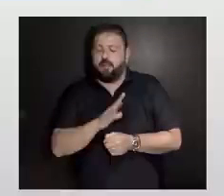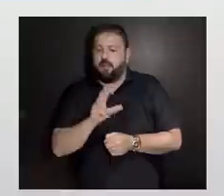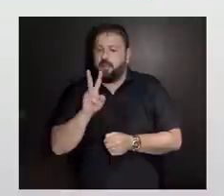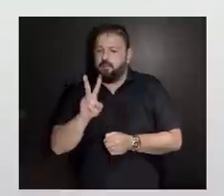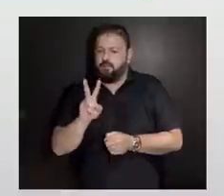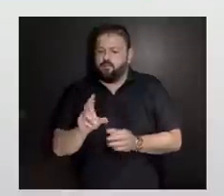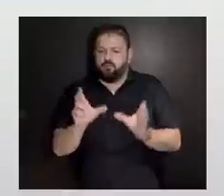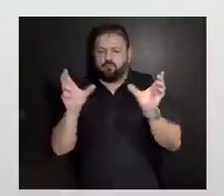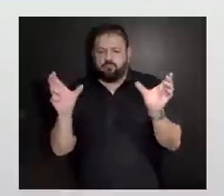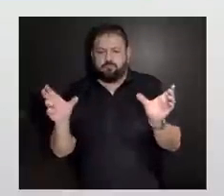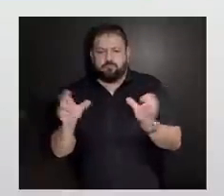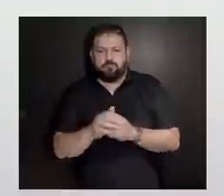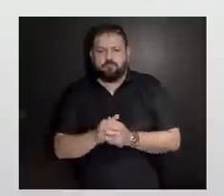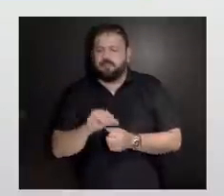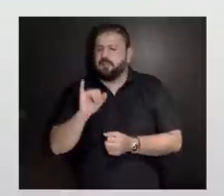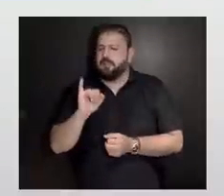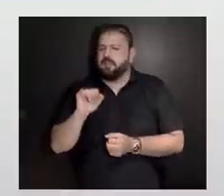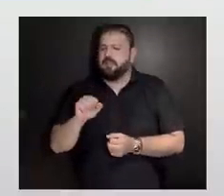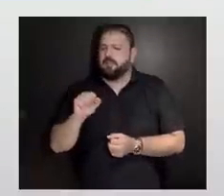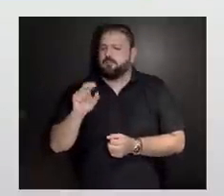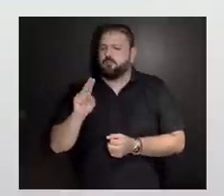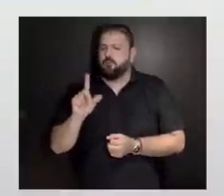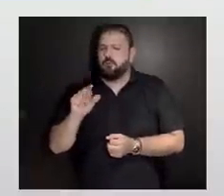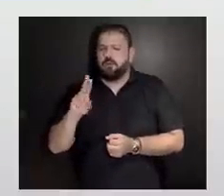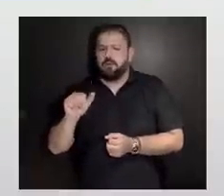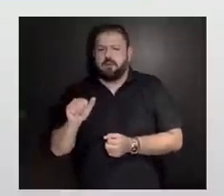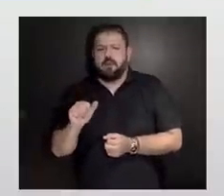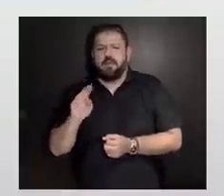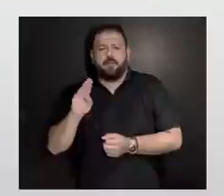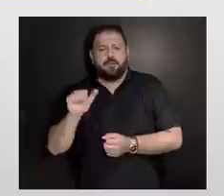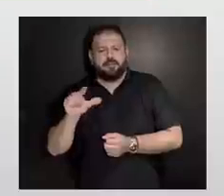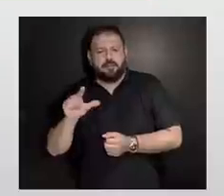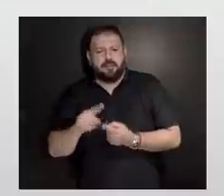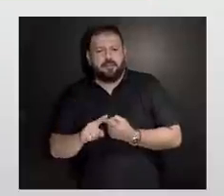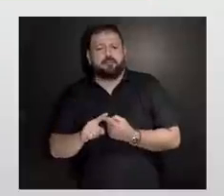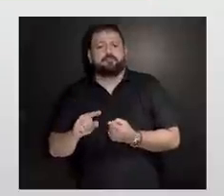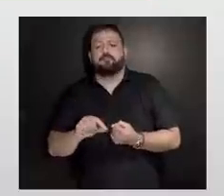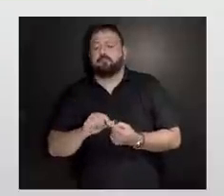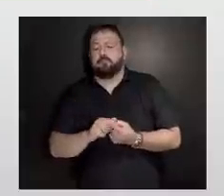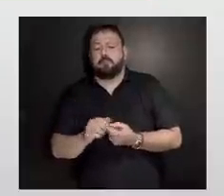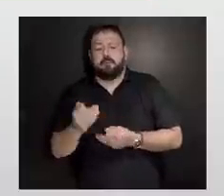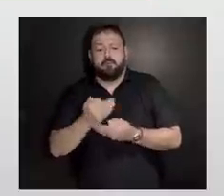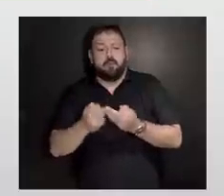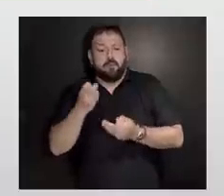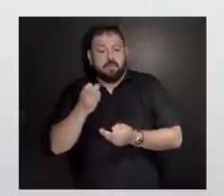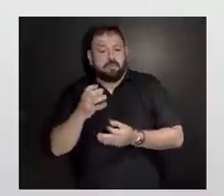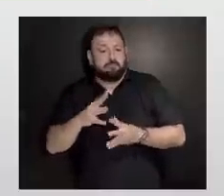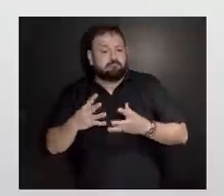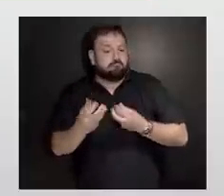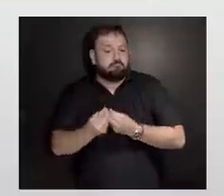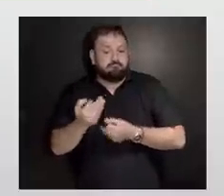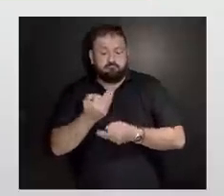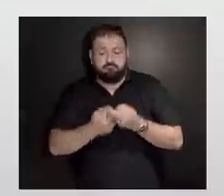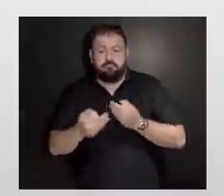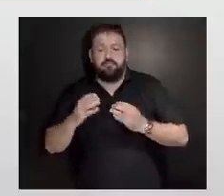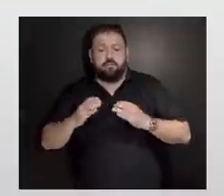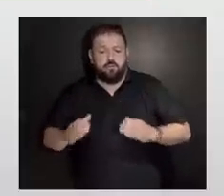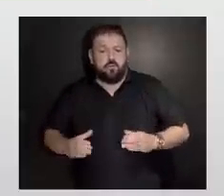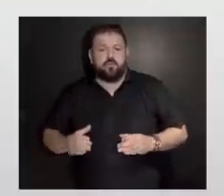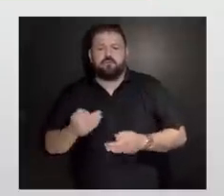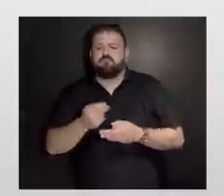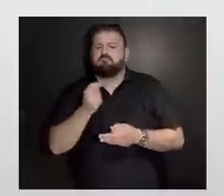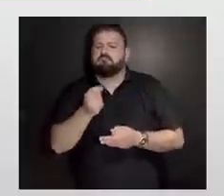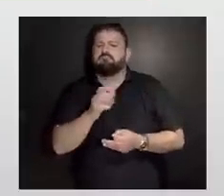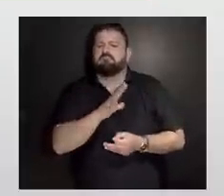categorías. Está la insulina basal, que es la que corresponde al 50% de la producida por nuestro cuerpo. Y en este caso, esta insulina lo que